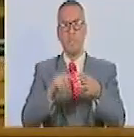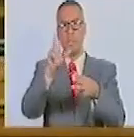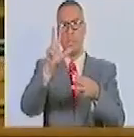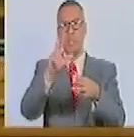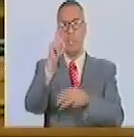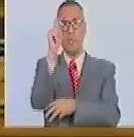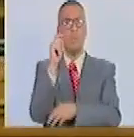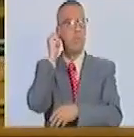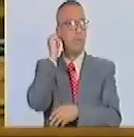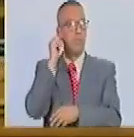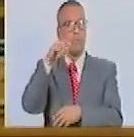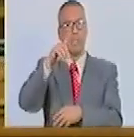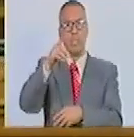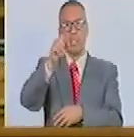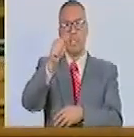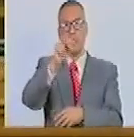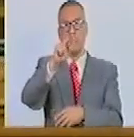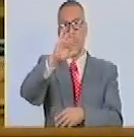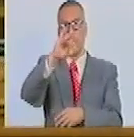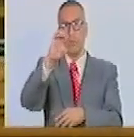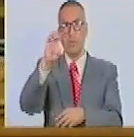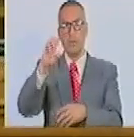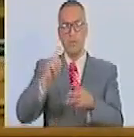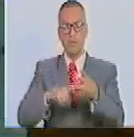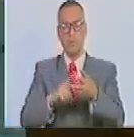Tercera, diputada Desiree Santos Amaral.